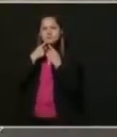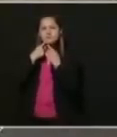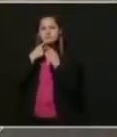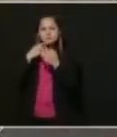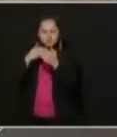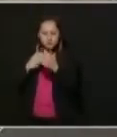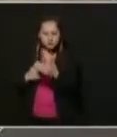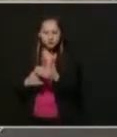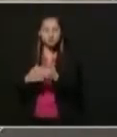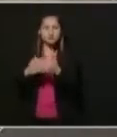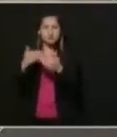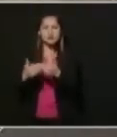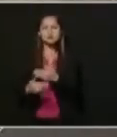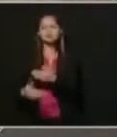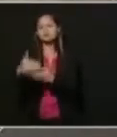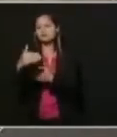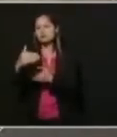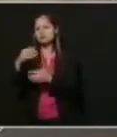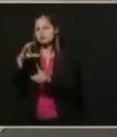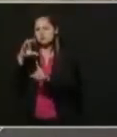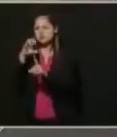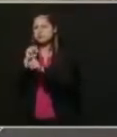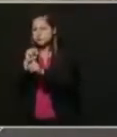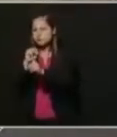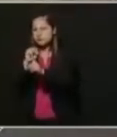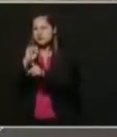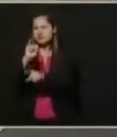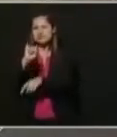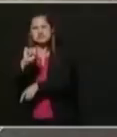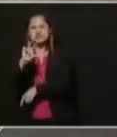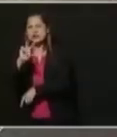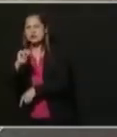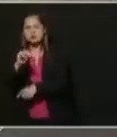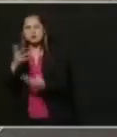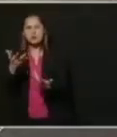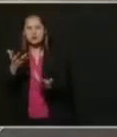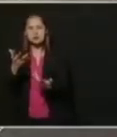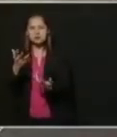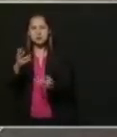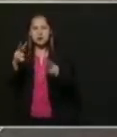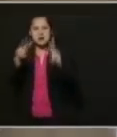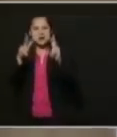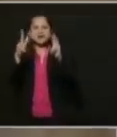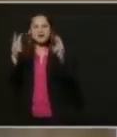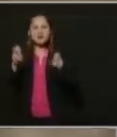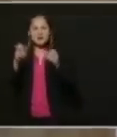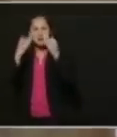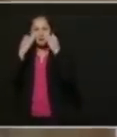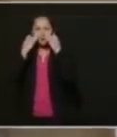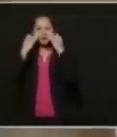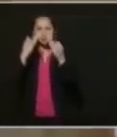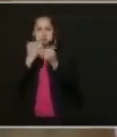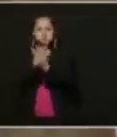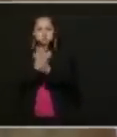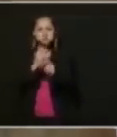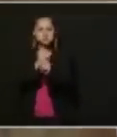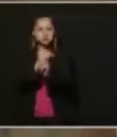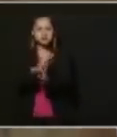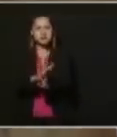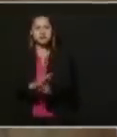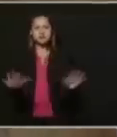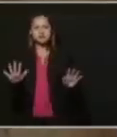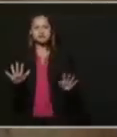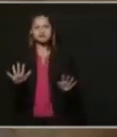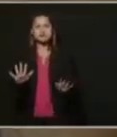con el propósito de que haya transparencia y que entre todos acabemos con el cáncer de